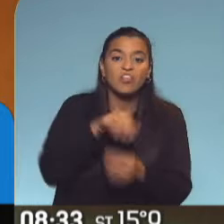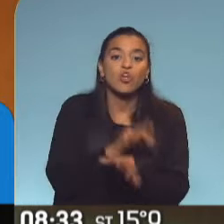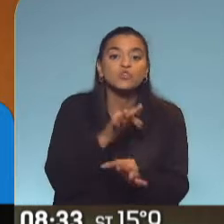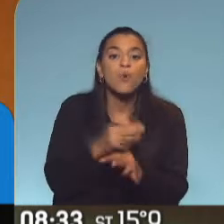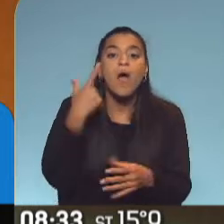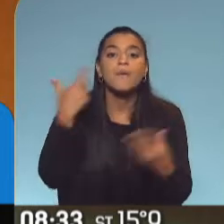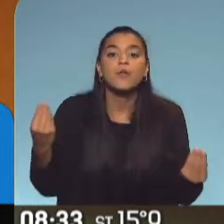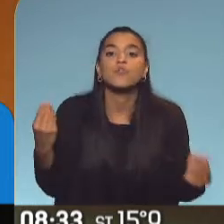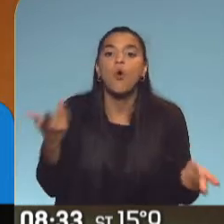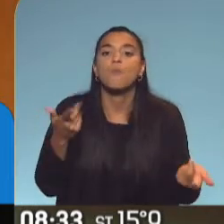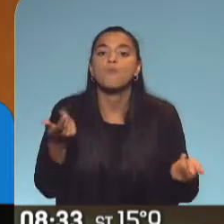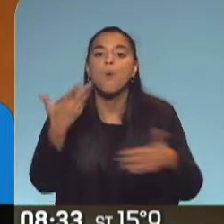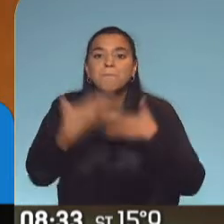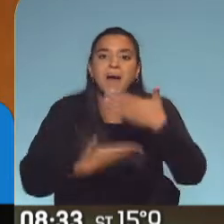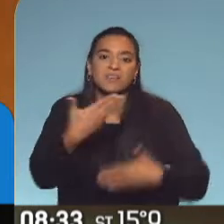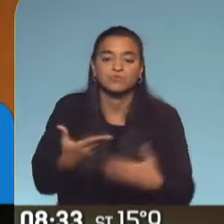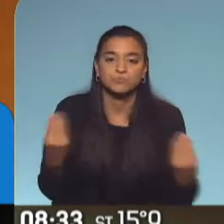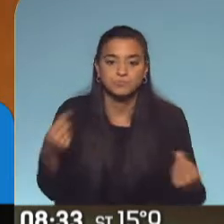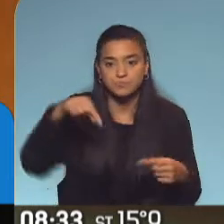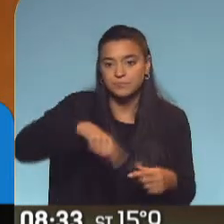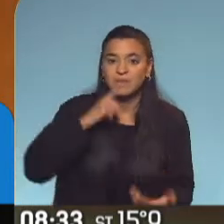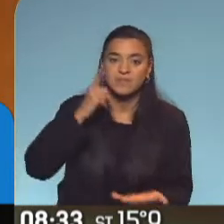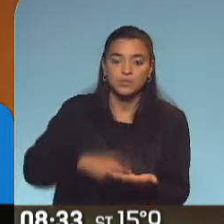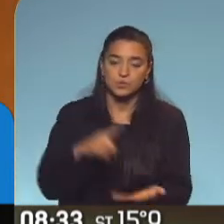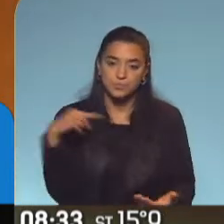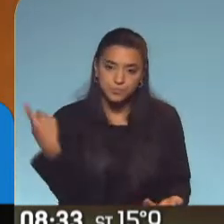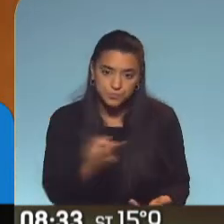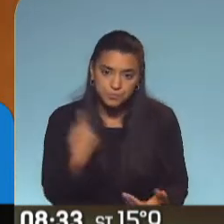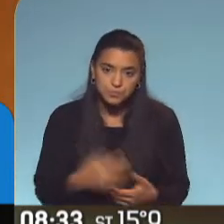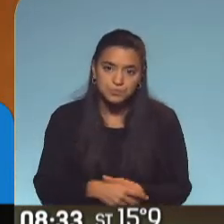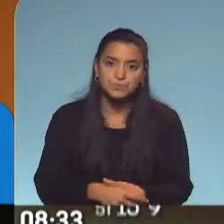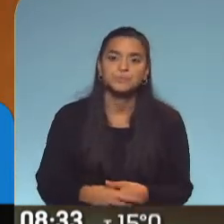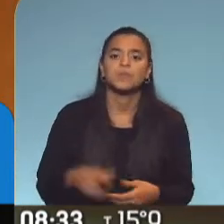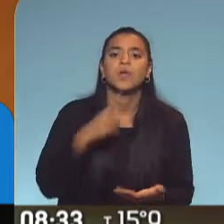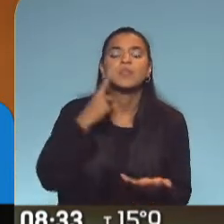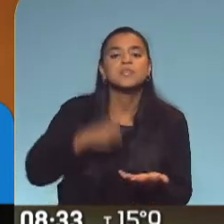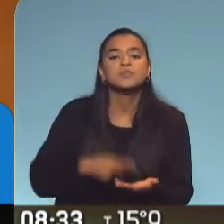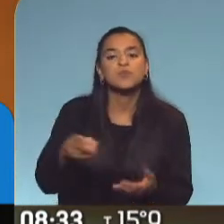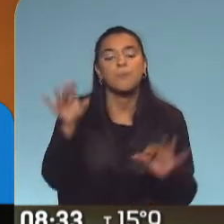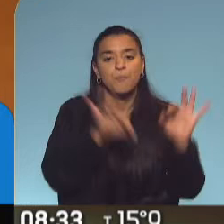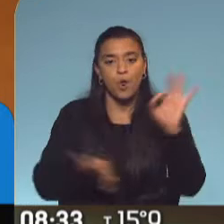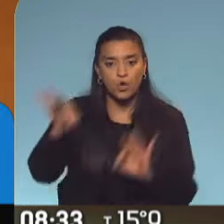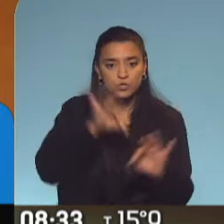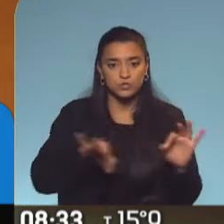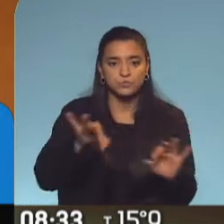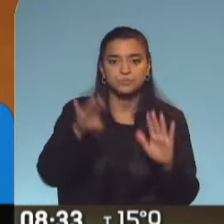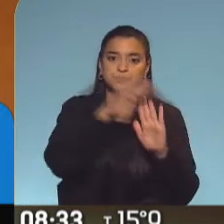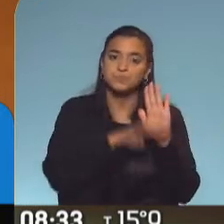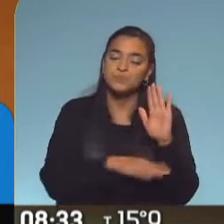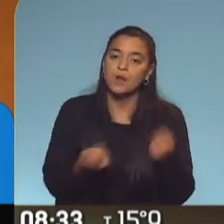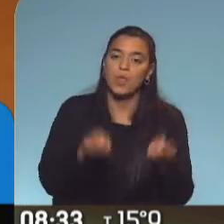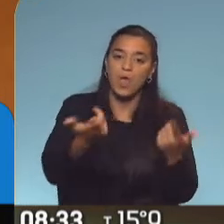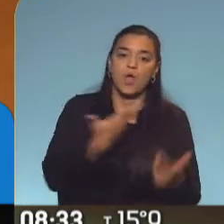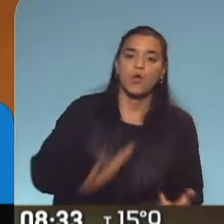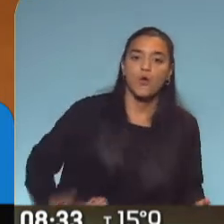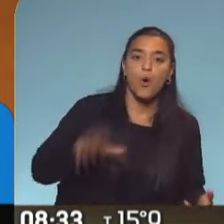ir administrando cada uno de los pasos. Nuestra decisión, que es la decisión del proyecto que le presentamos a los gobernadores,